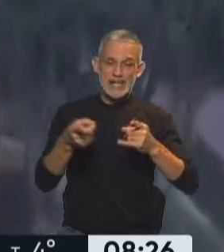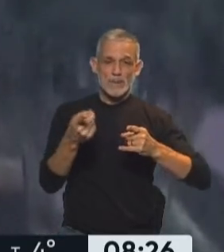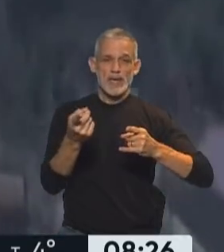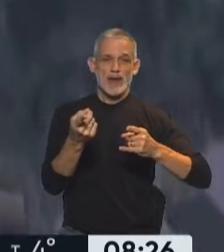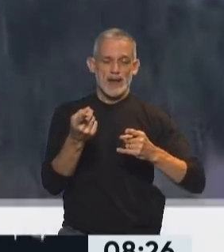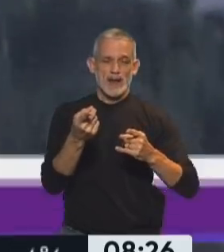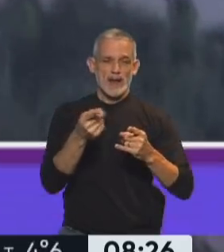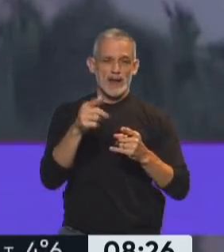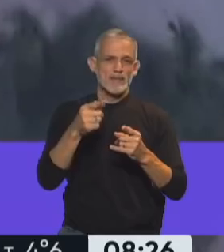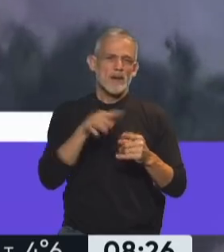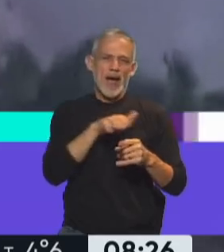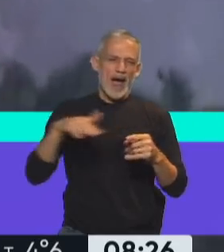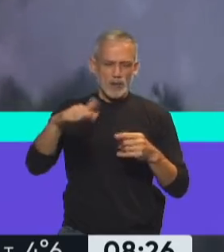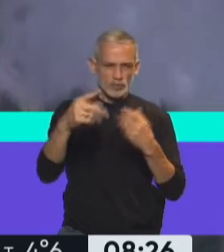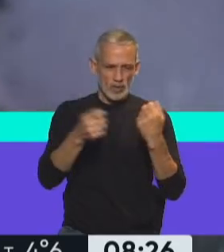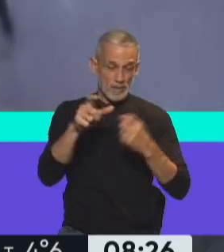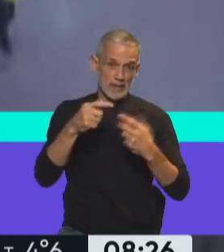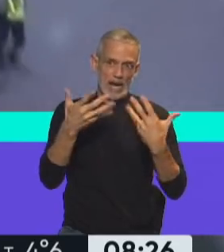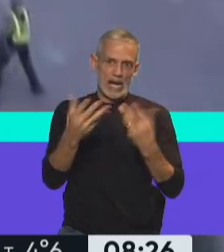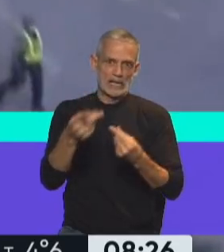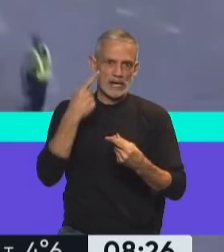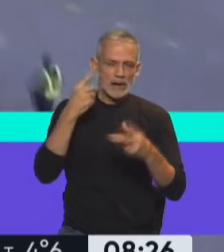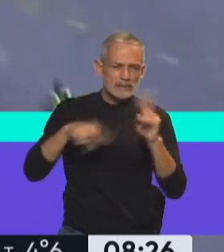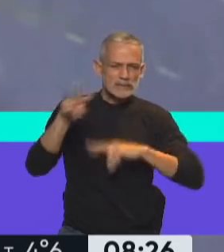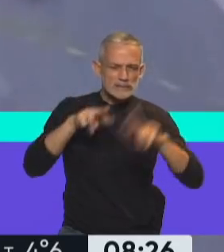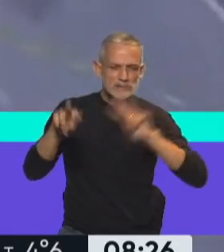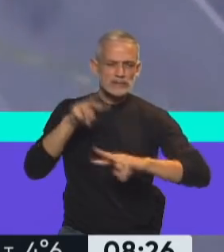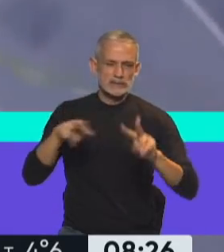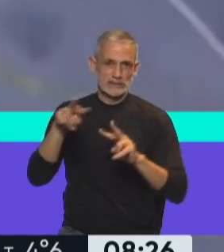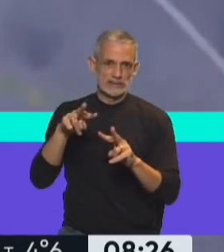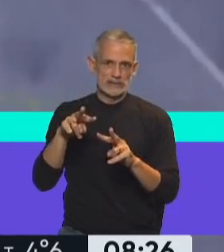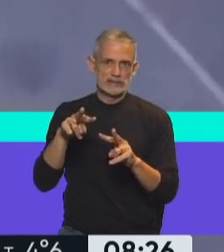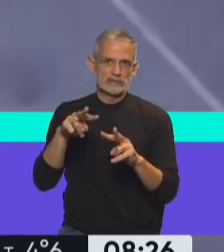vehículos de rescate, para tratar de trabajar